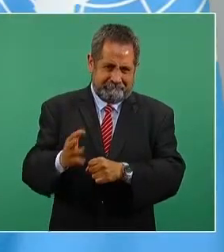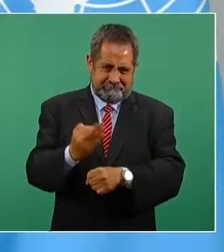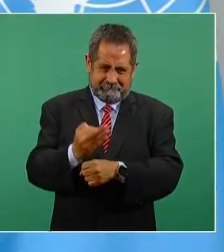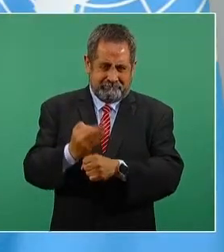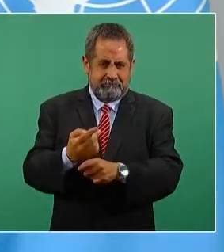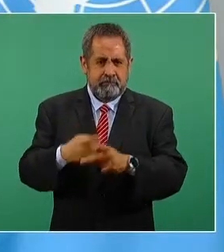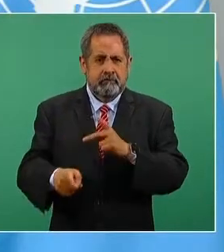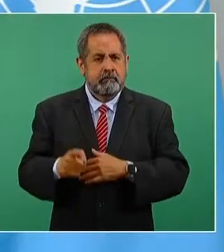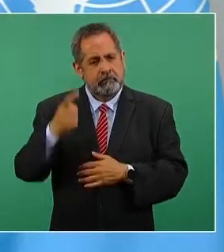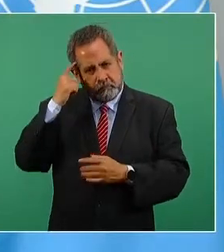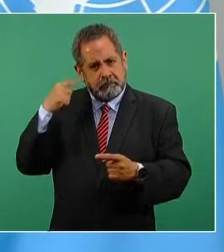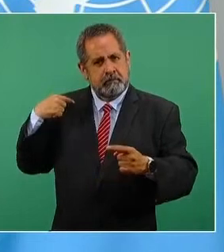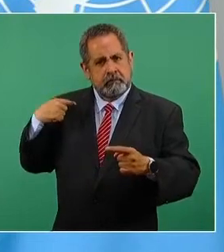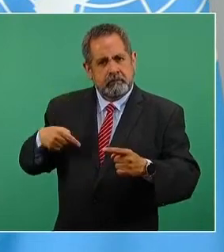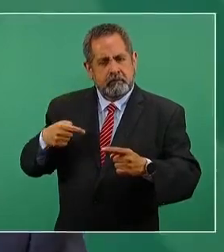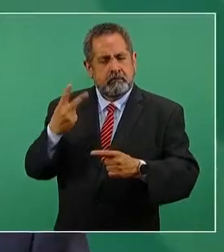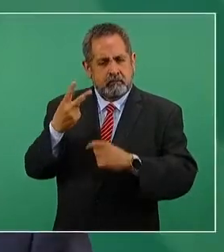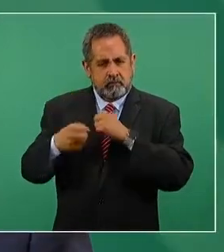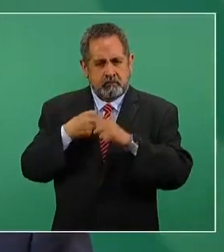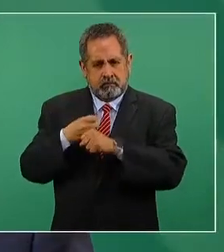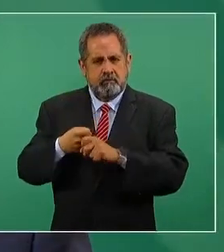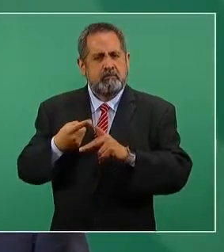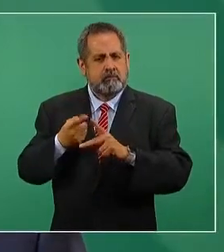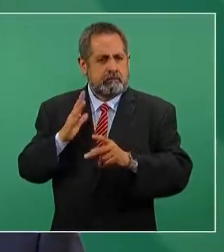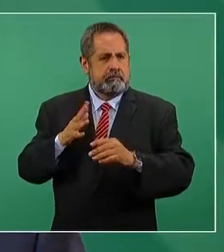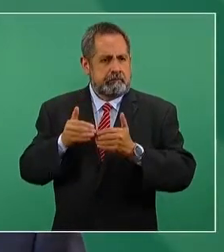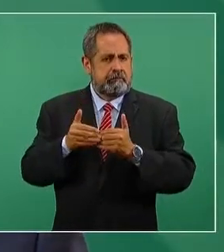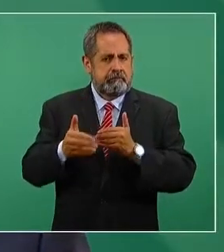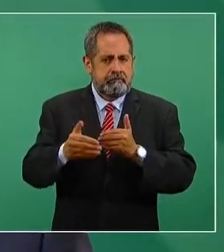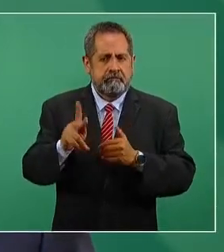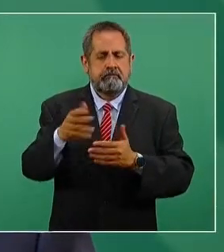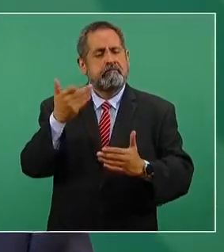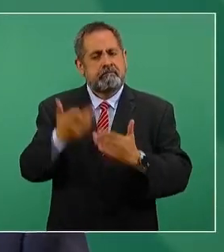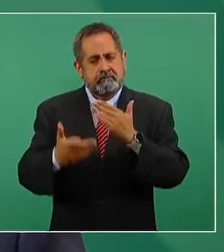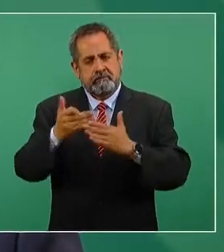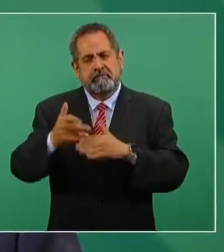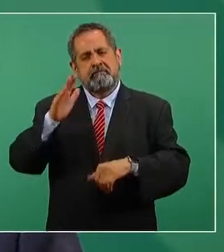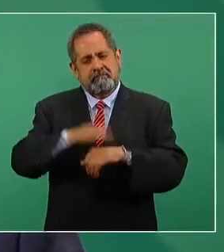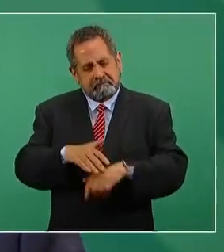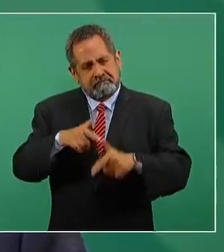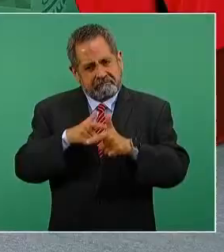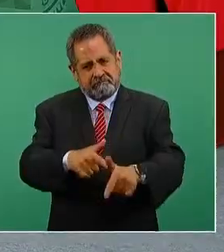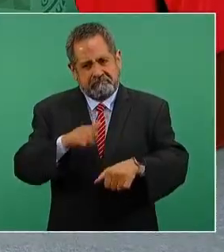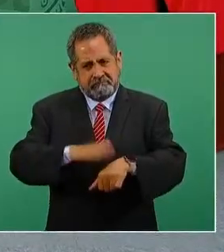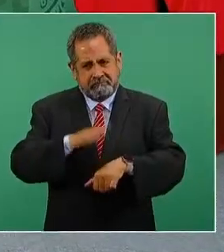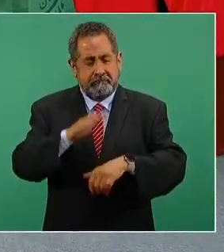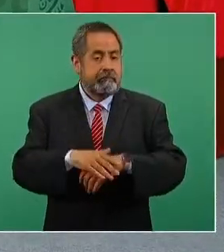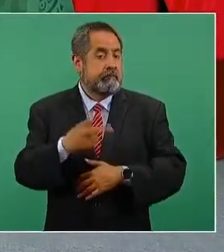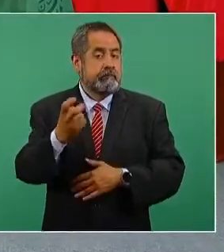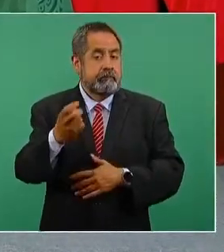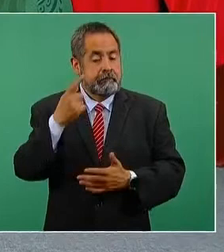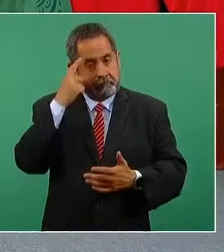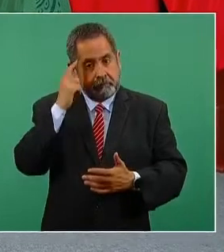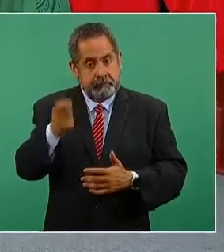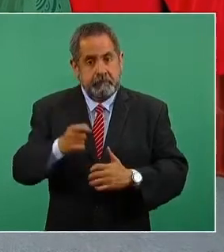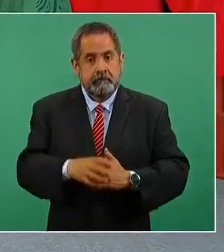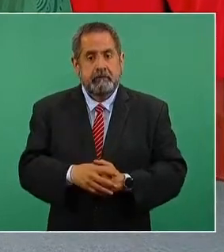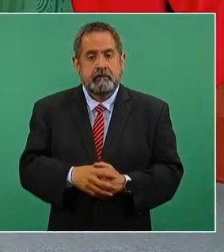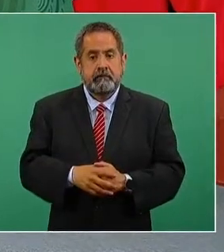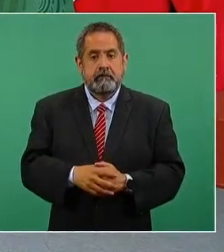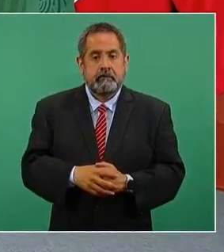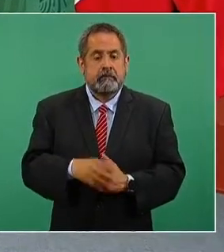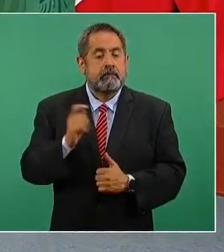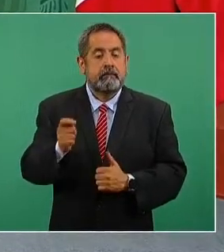creo que se avanzó ya en los dos primeros años, pero falta consolidar. De modo que,